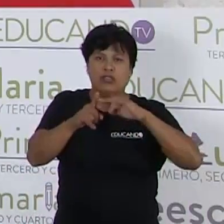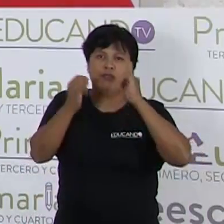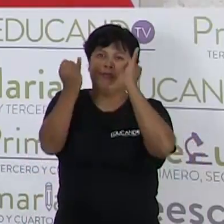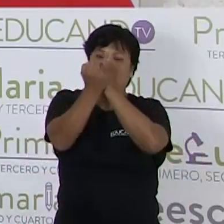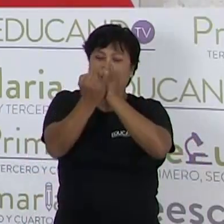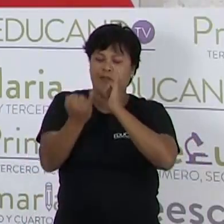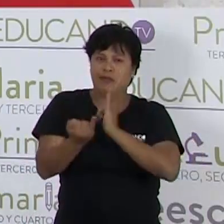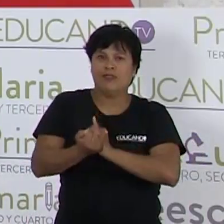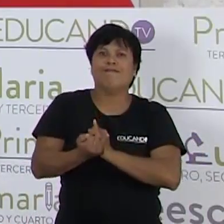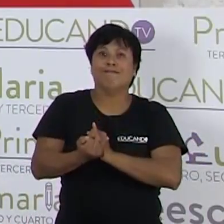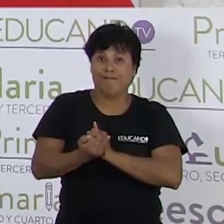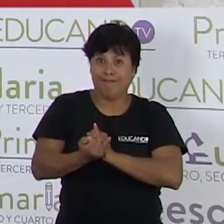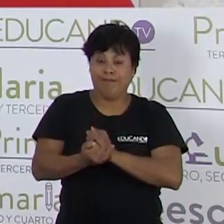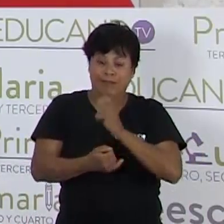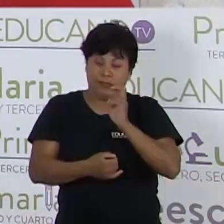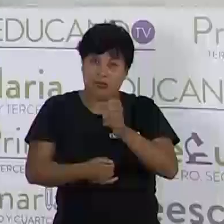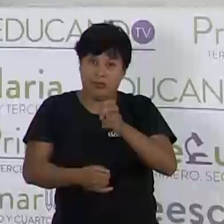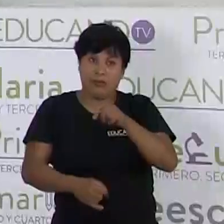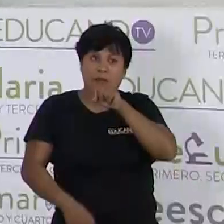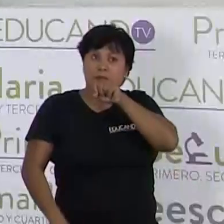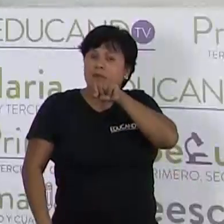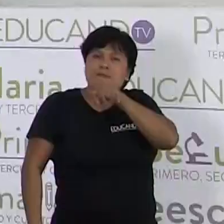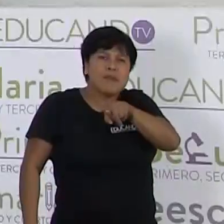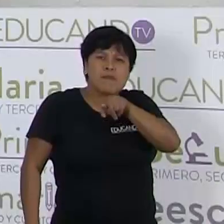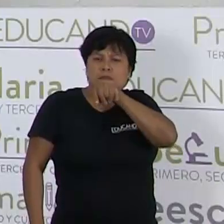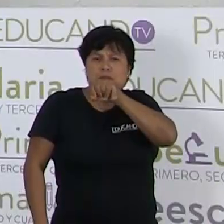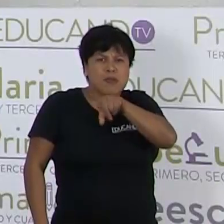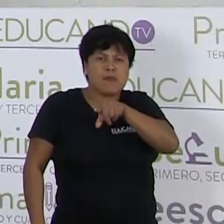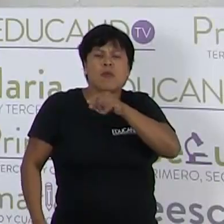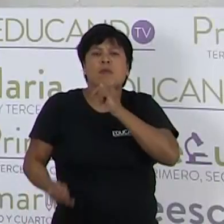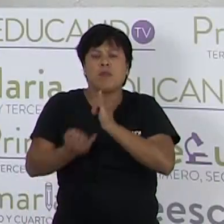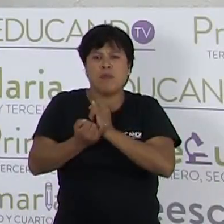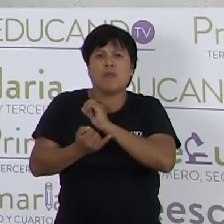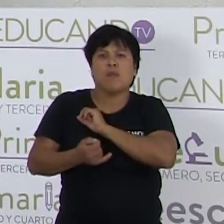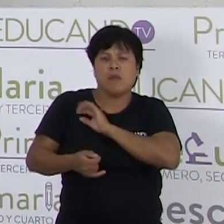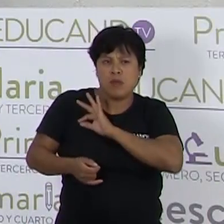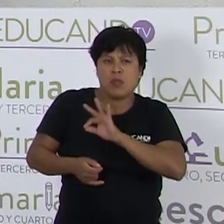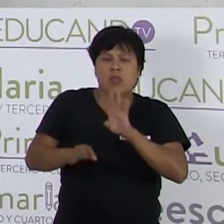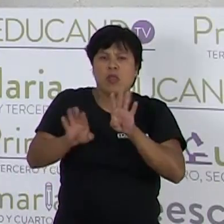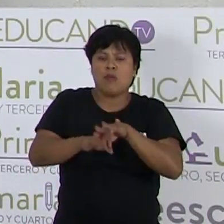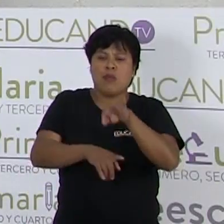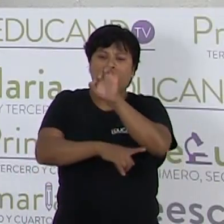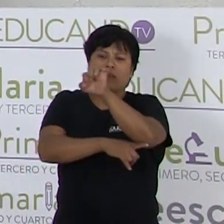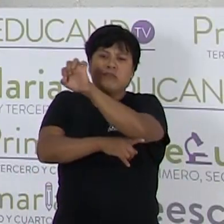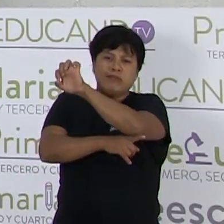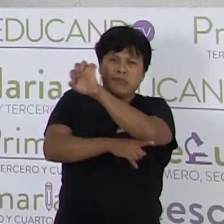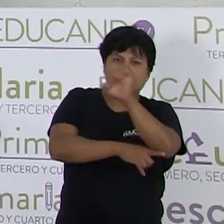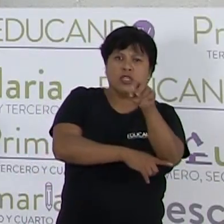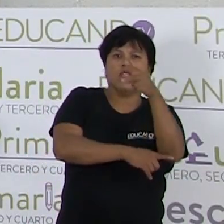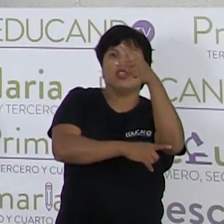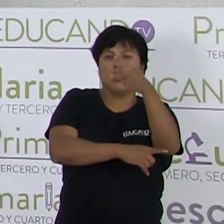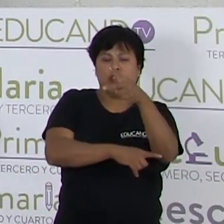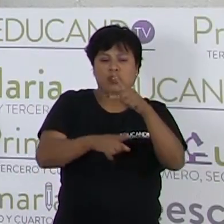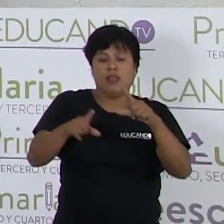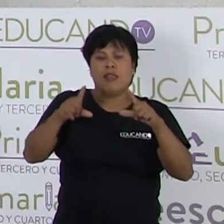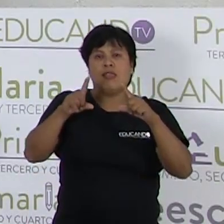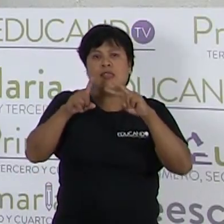iguales. Aquí, de la misma manera, le puedo trazar y me van a salir 2